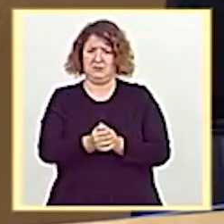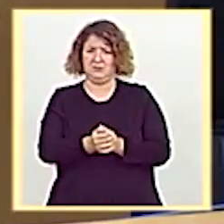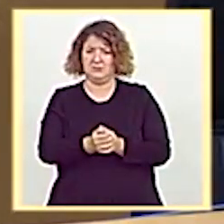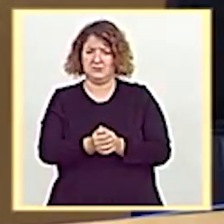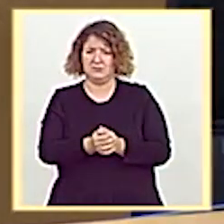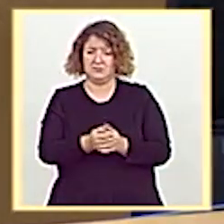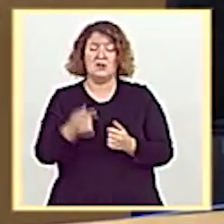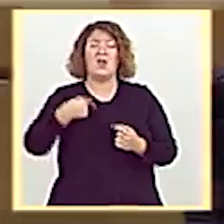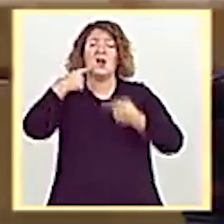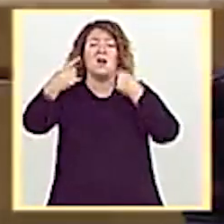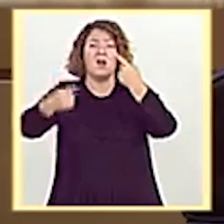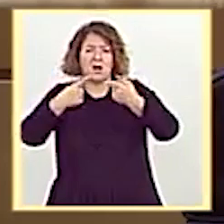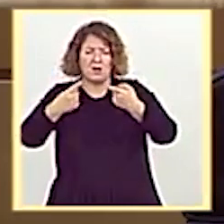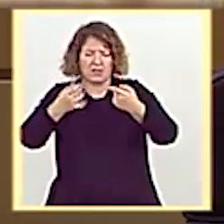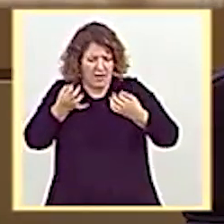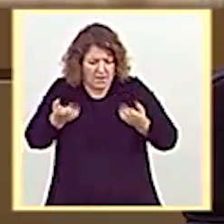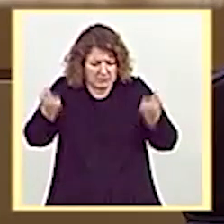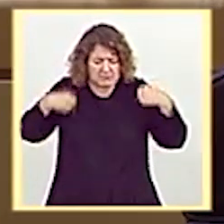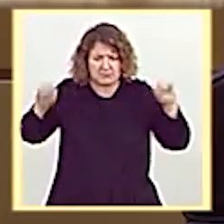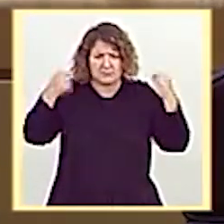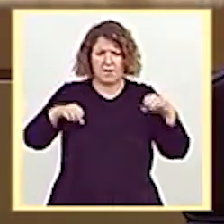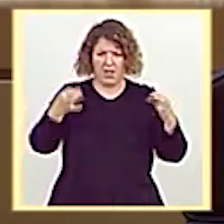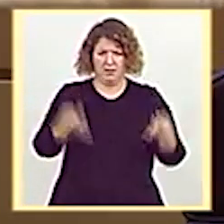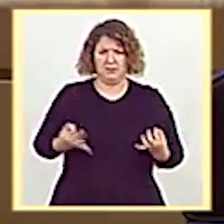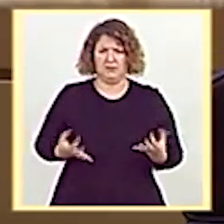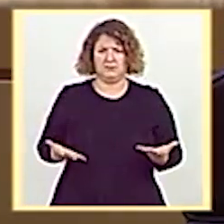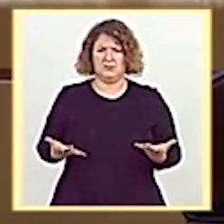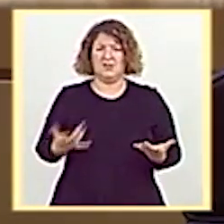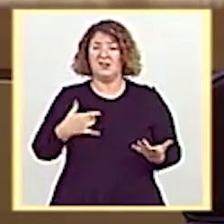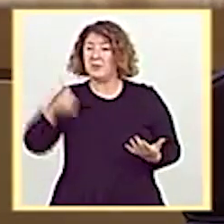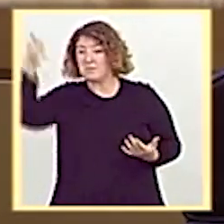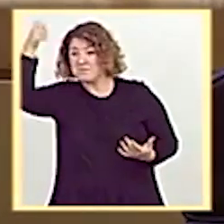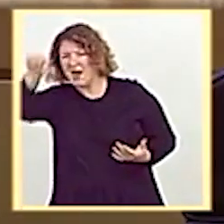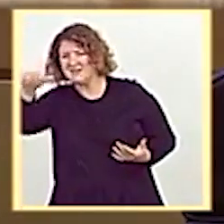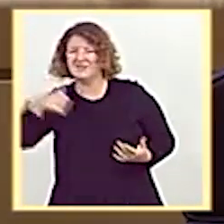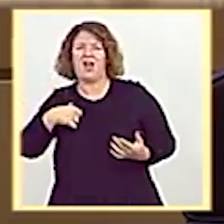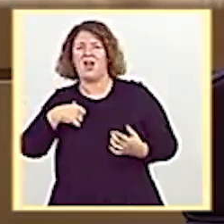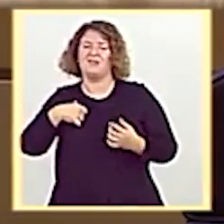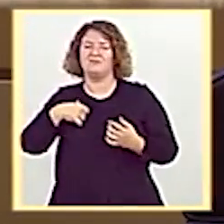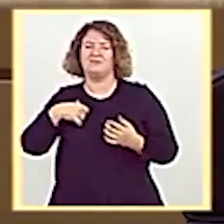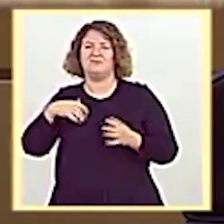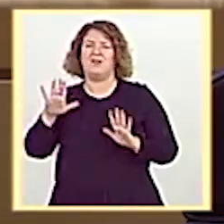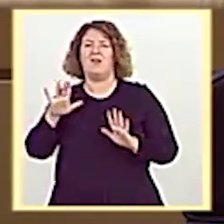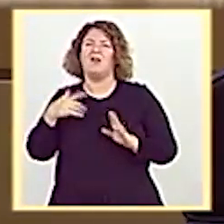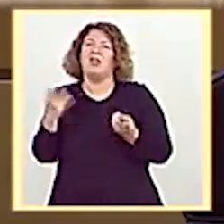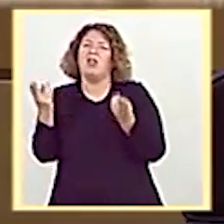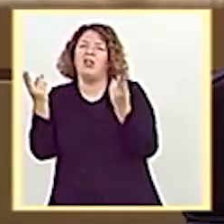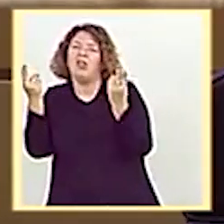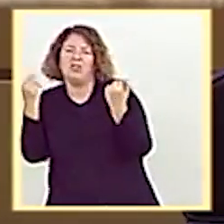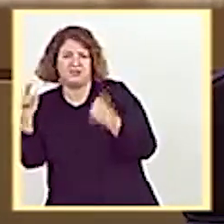lo que defiende en su ministerio y no ceda ante un machista. Es un escándalo.